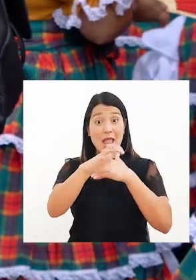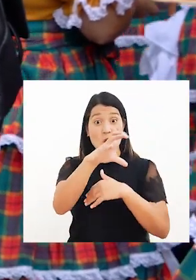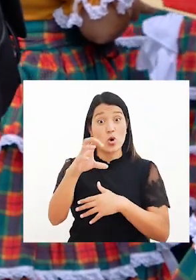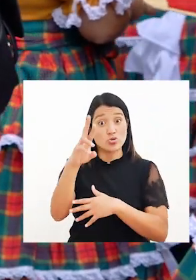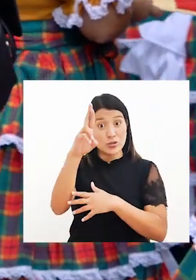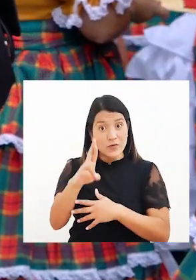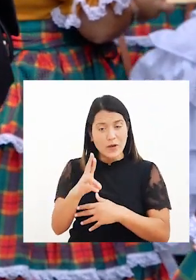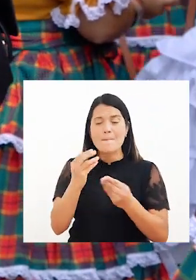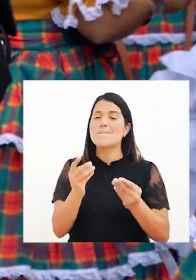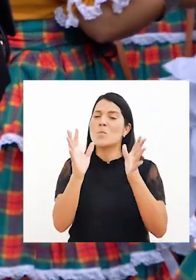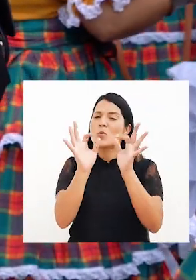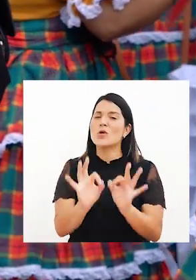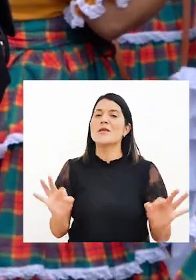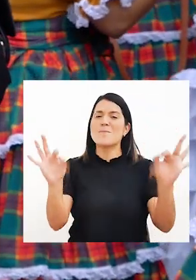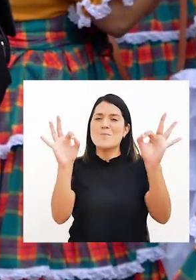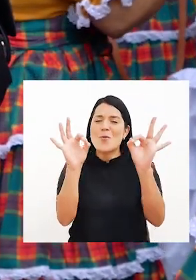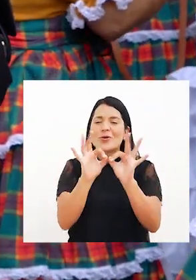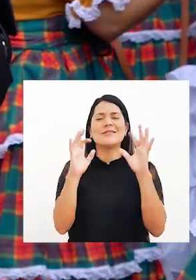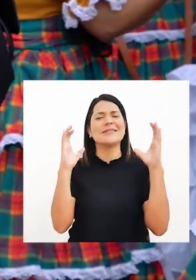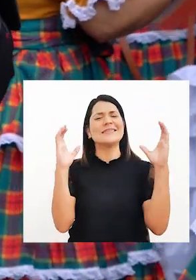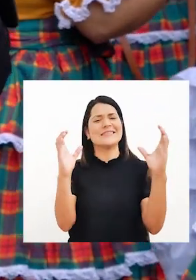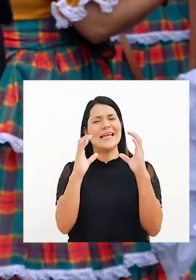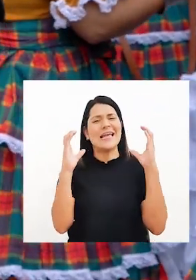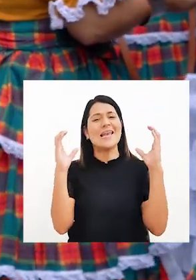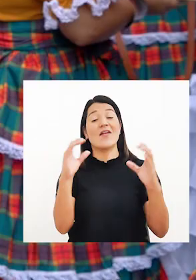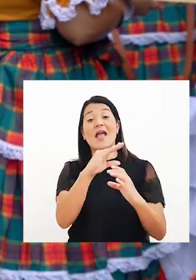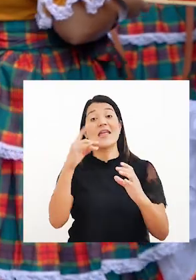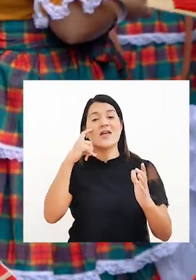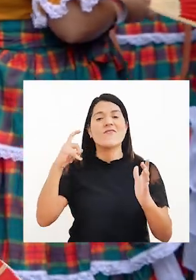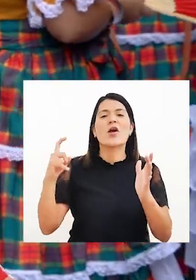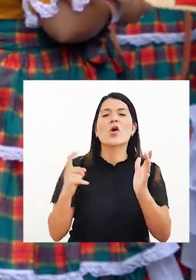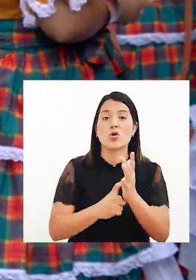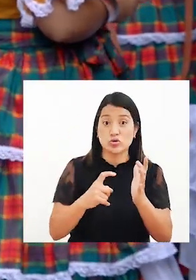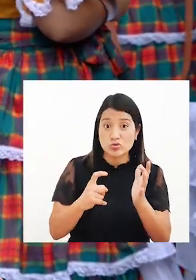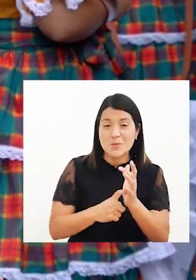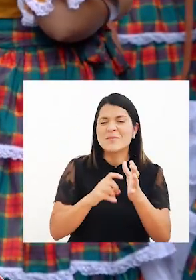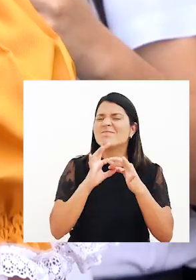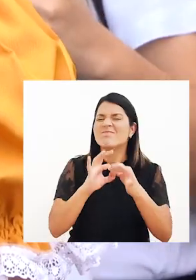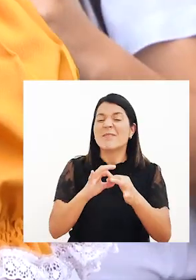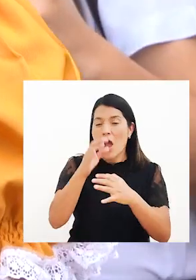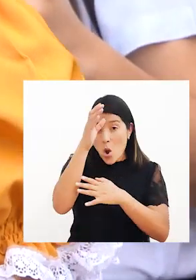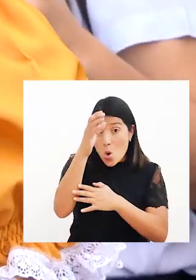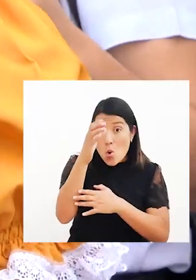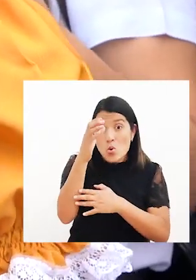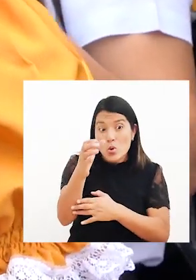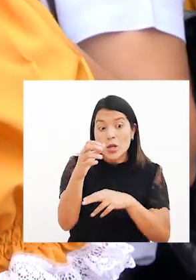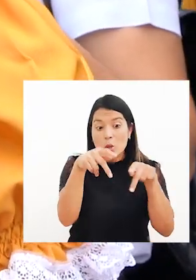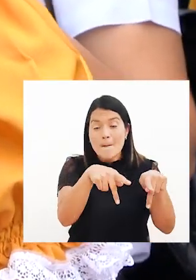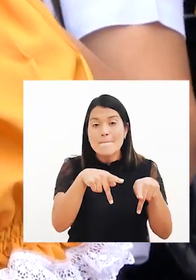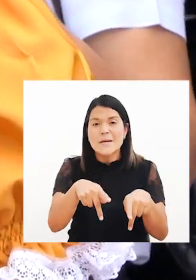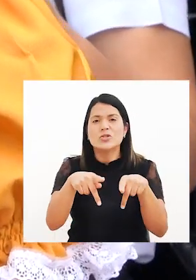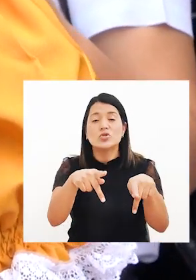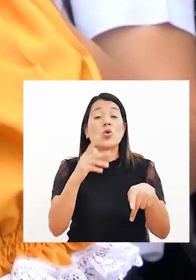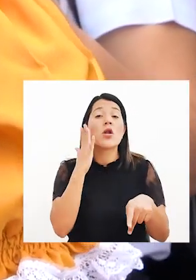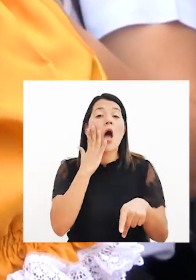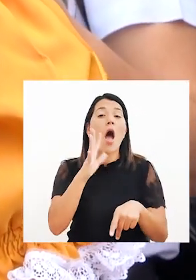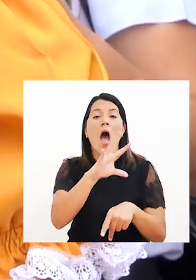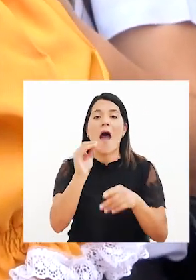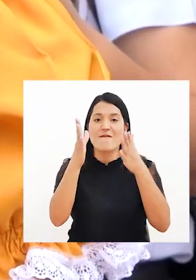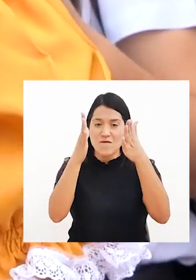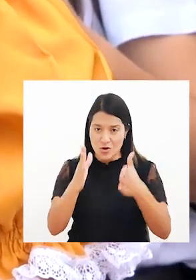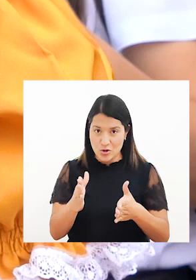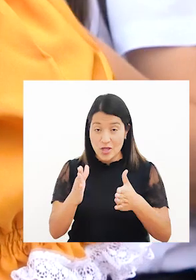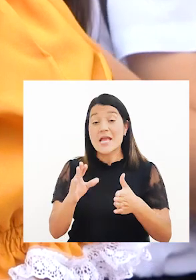es importante la celebración del reconocimiento de la cultura afrocostarricense y de la